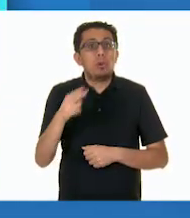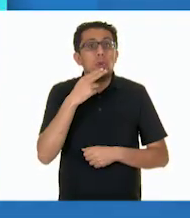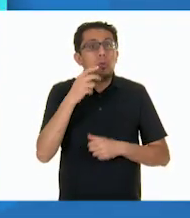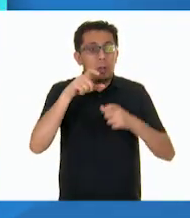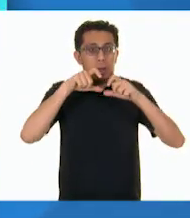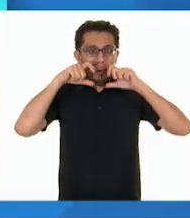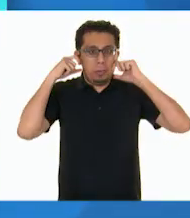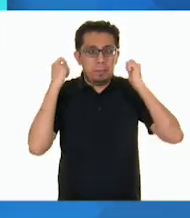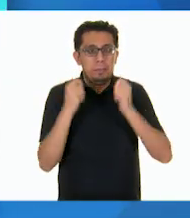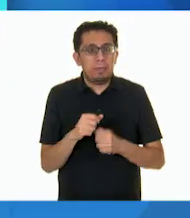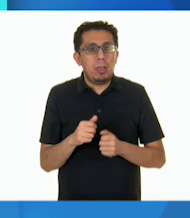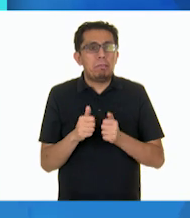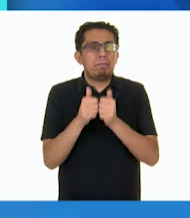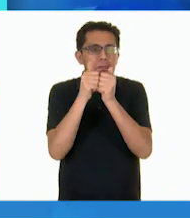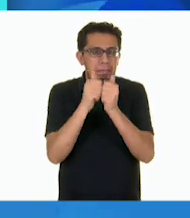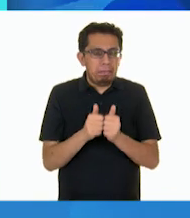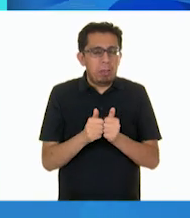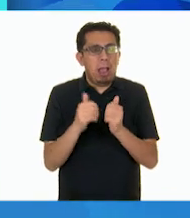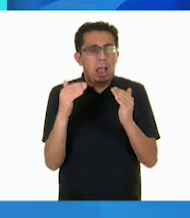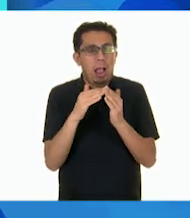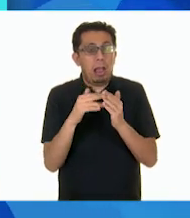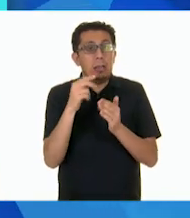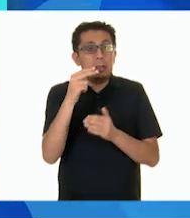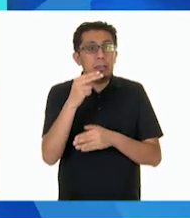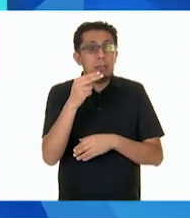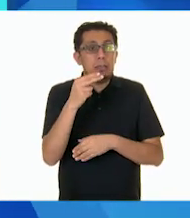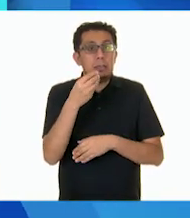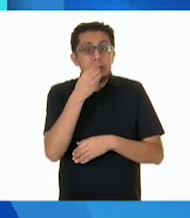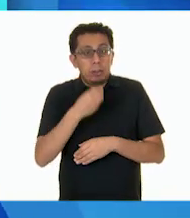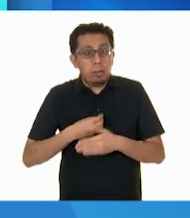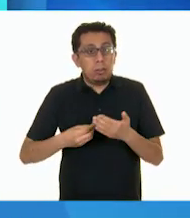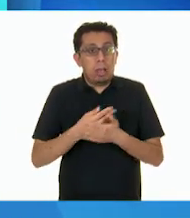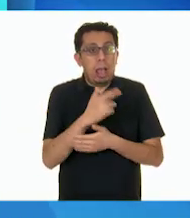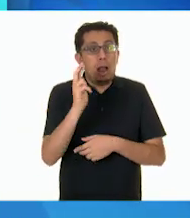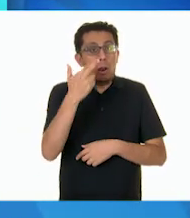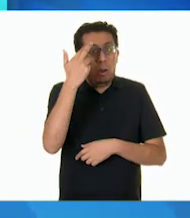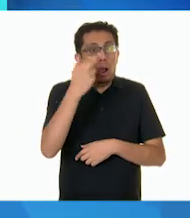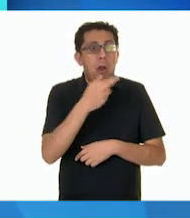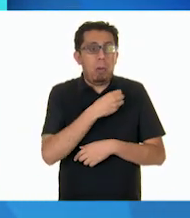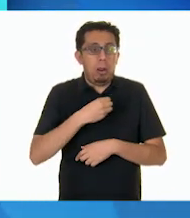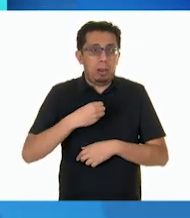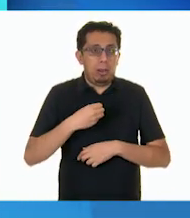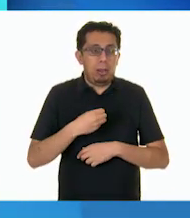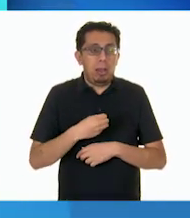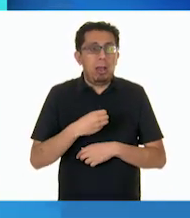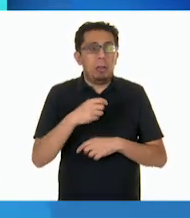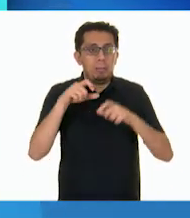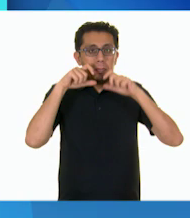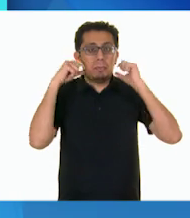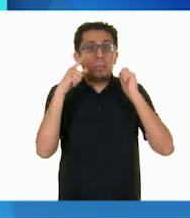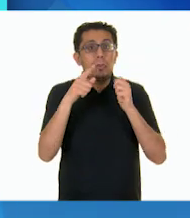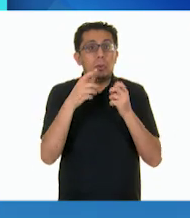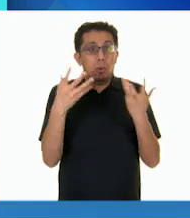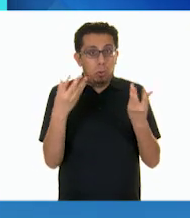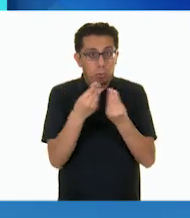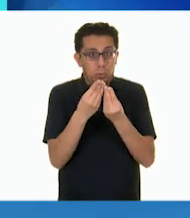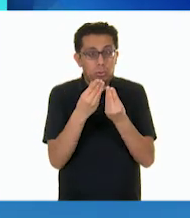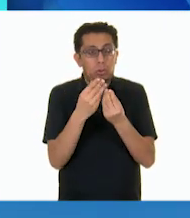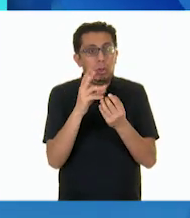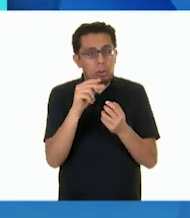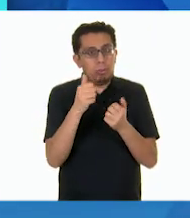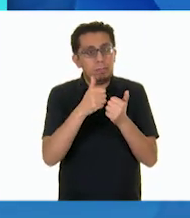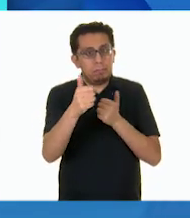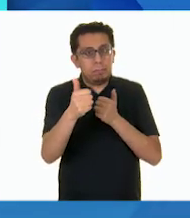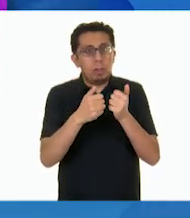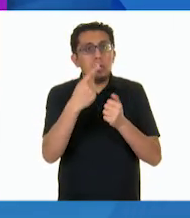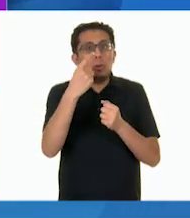Utiliza cubrebocas. No salgas de casa. Si tienes que hacerlo, recuerda que es obligatorio utilizarlo. Mantén una distancia mínima de 1,5